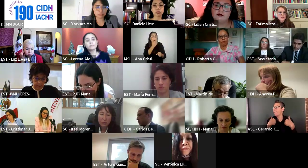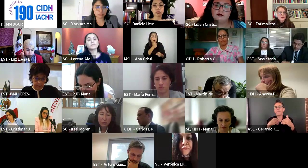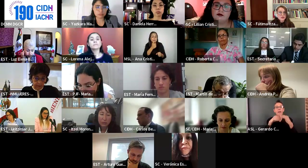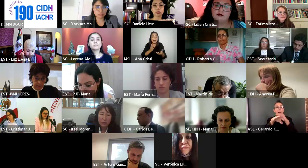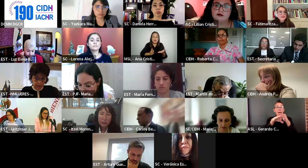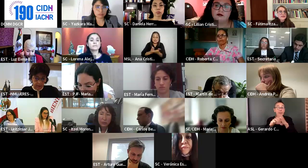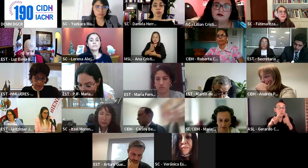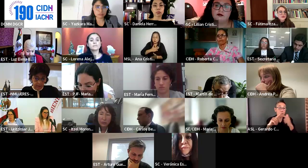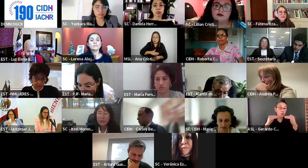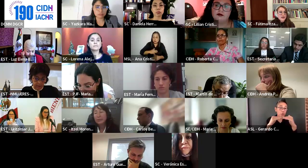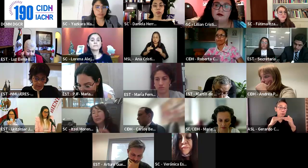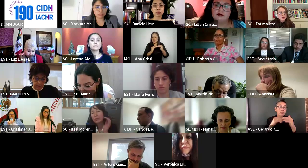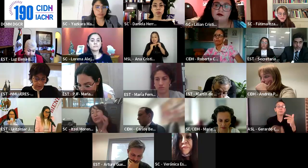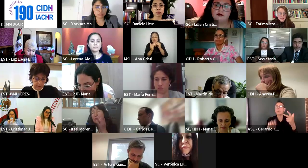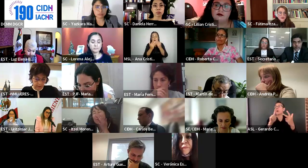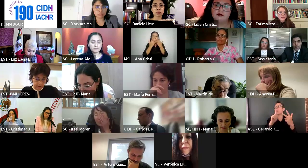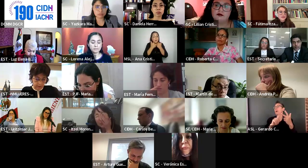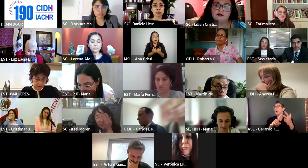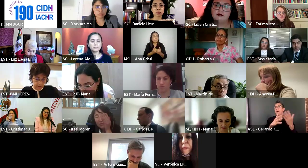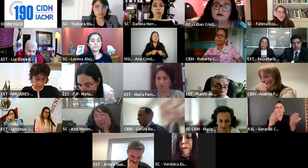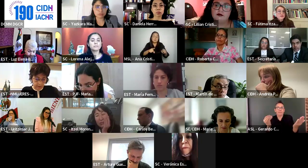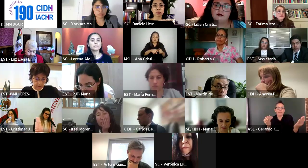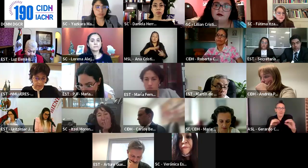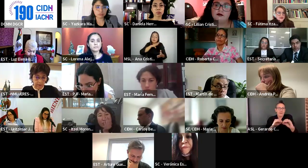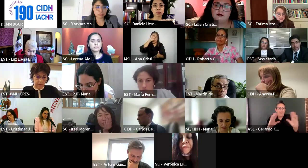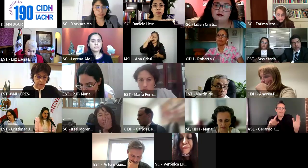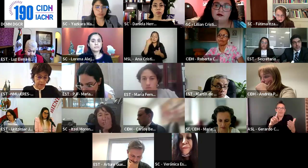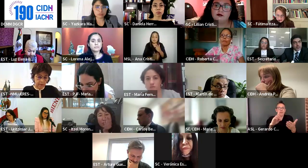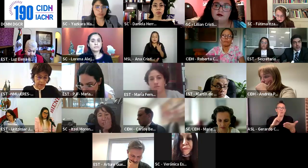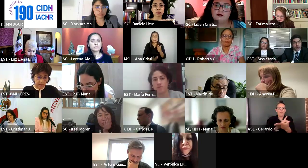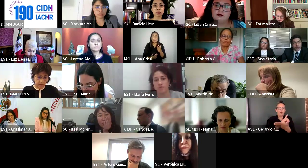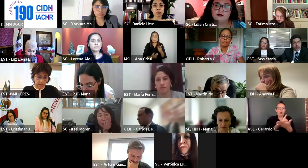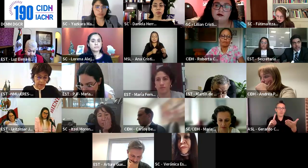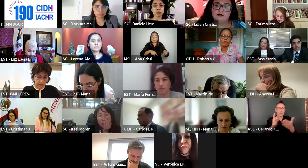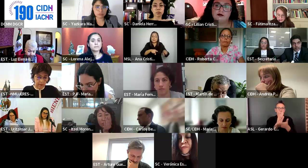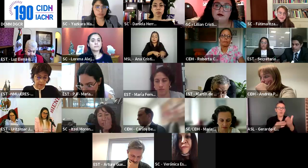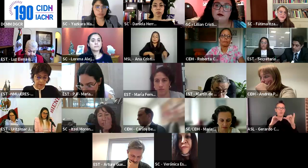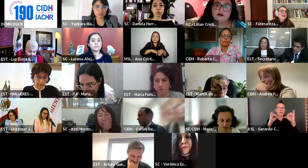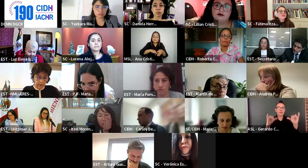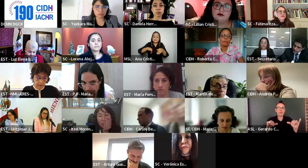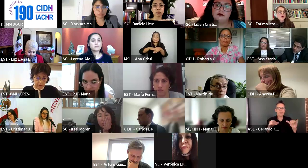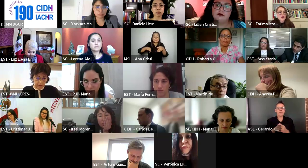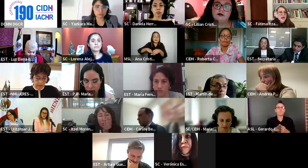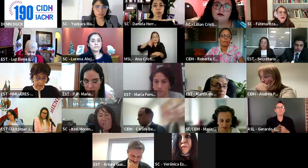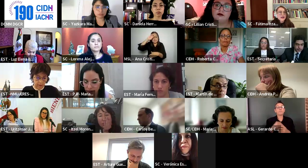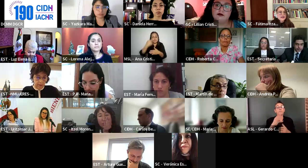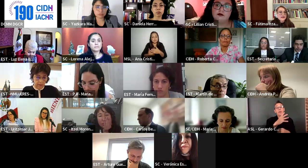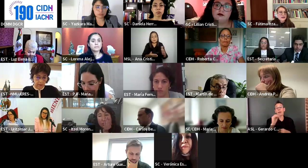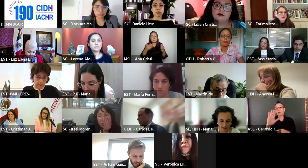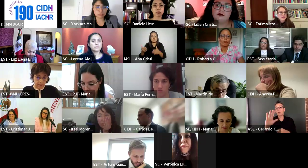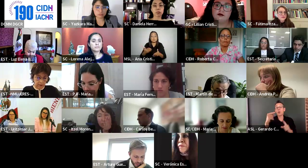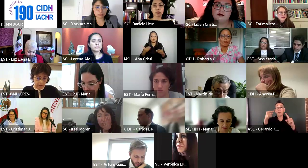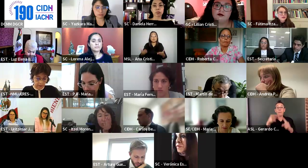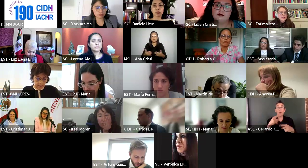igualdad de condiciones se encuentra violentado y no y sistemáticamente. Respecto a